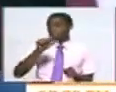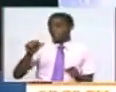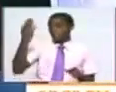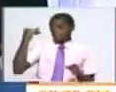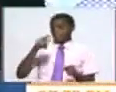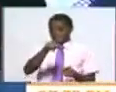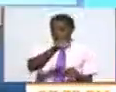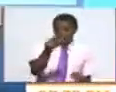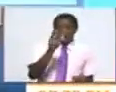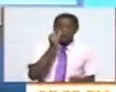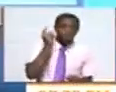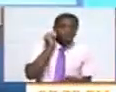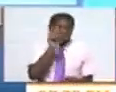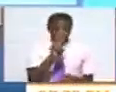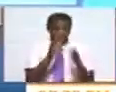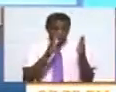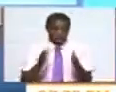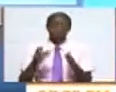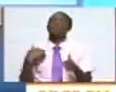fotografía, en la cual